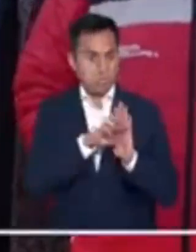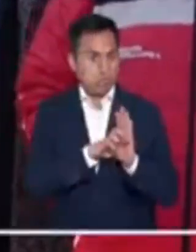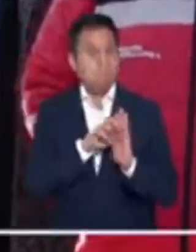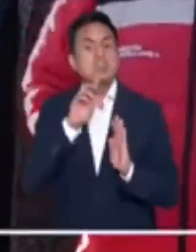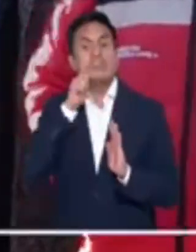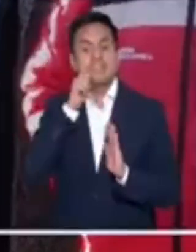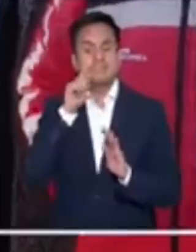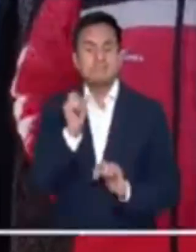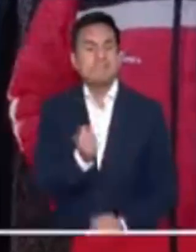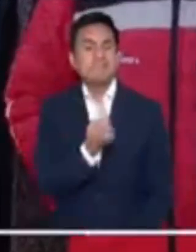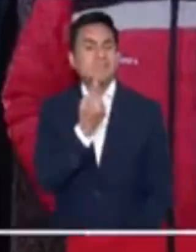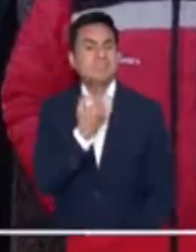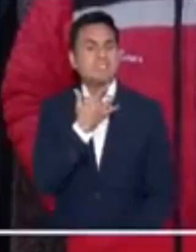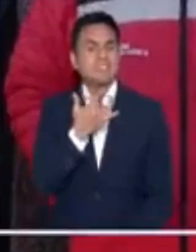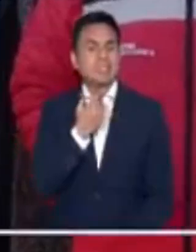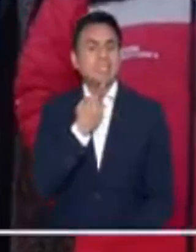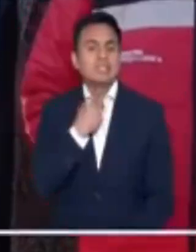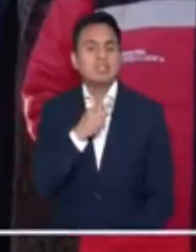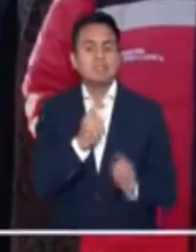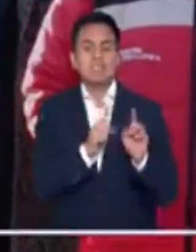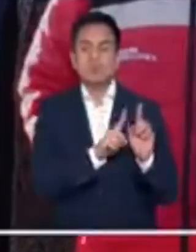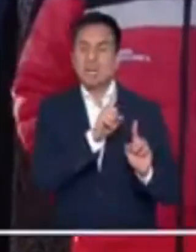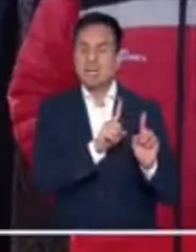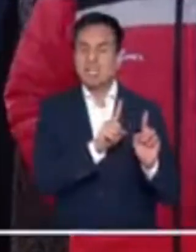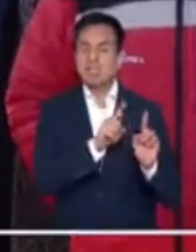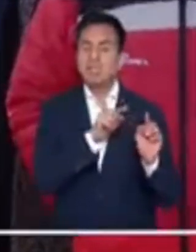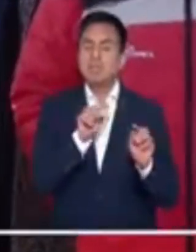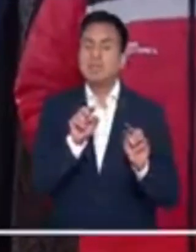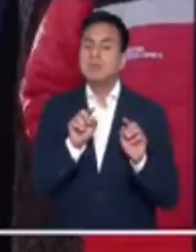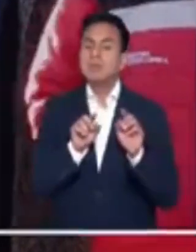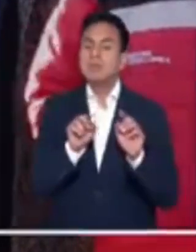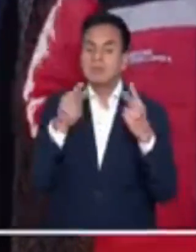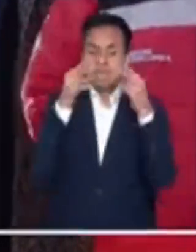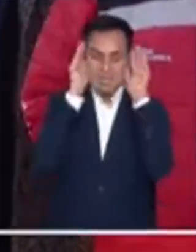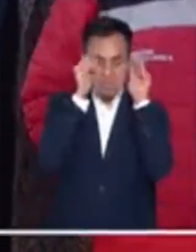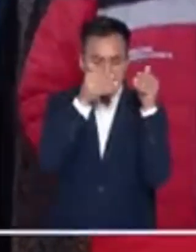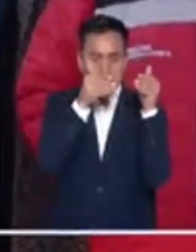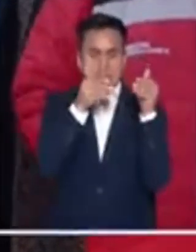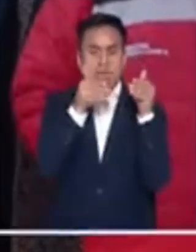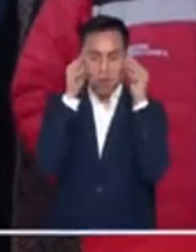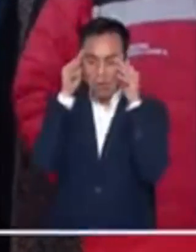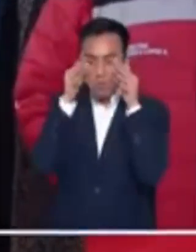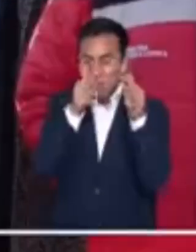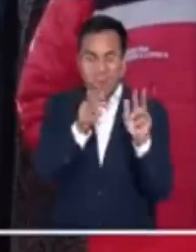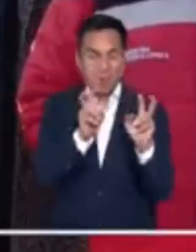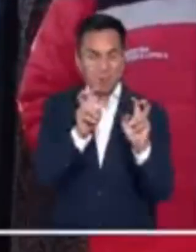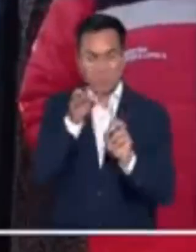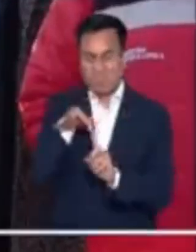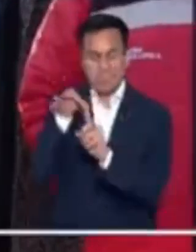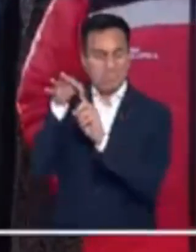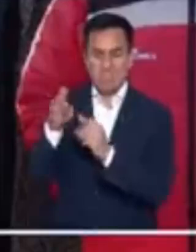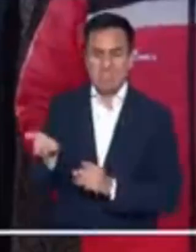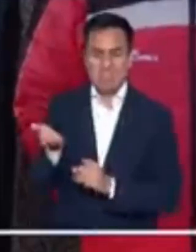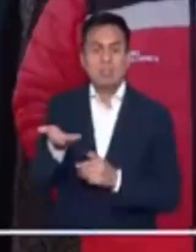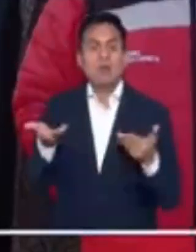como este es porque primó el interés particular, la mirada limitada, el poner el foco en algo que no es lo central,